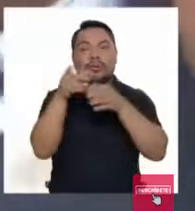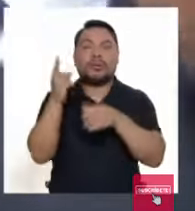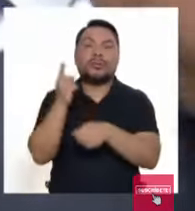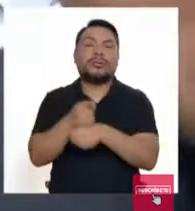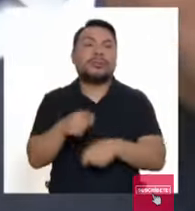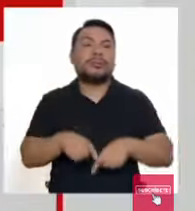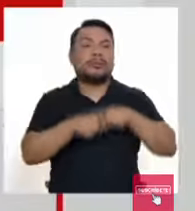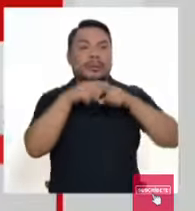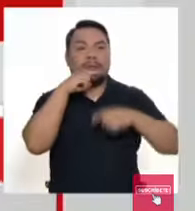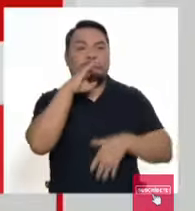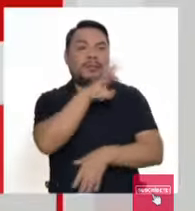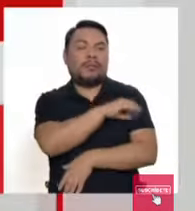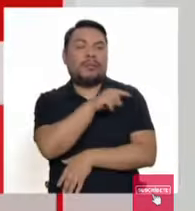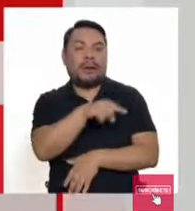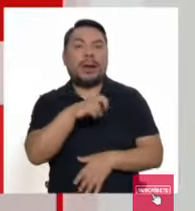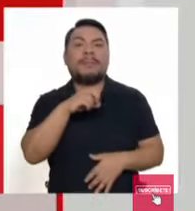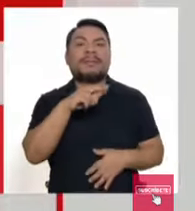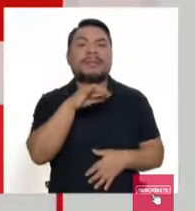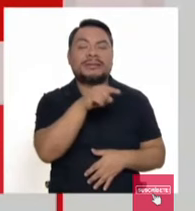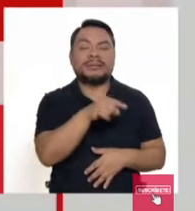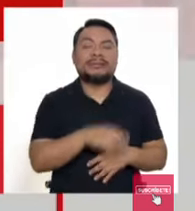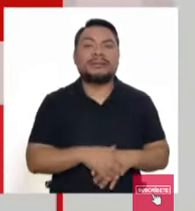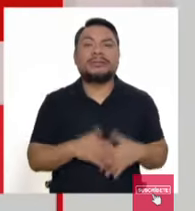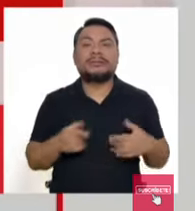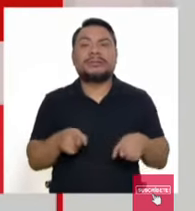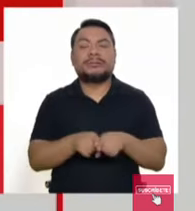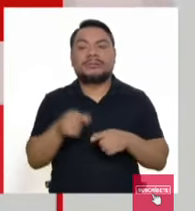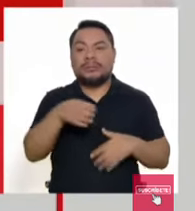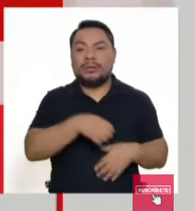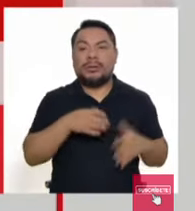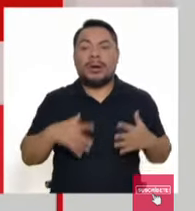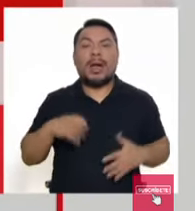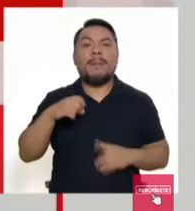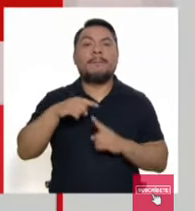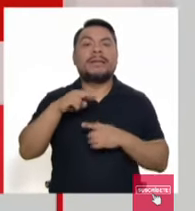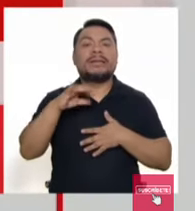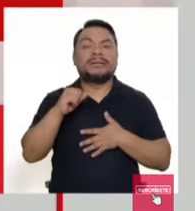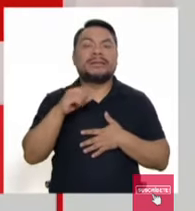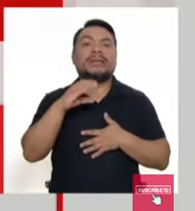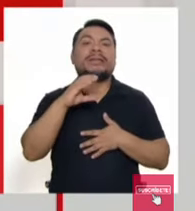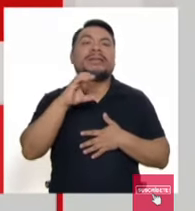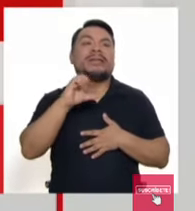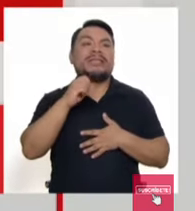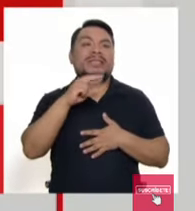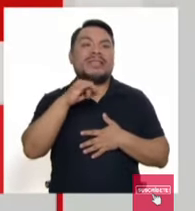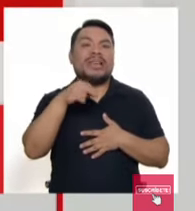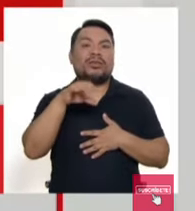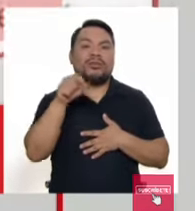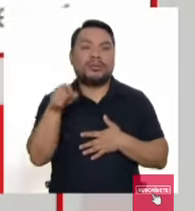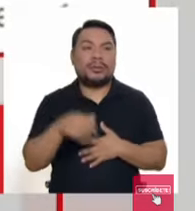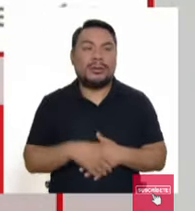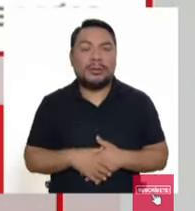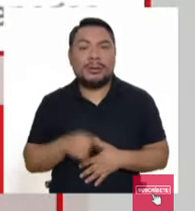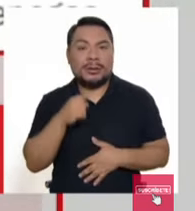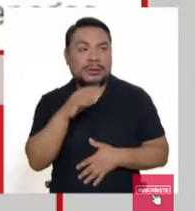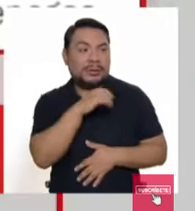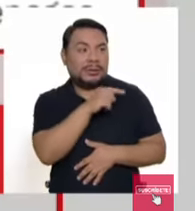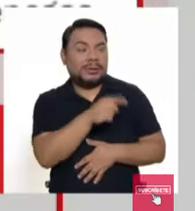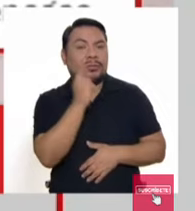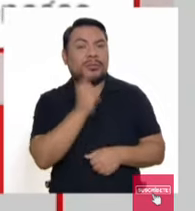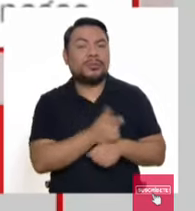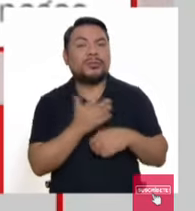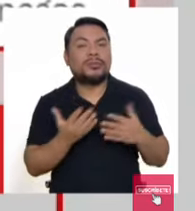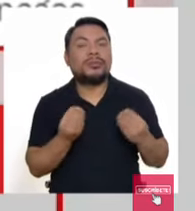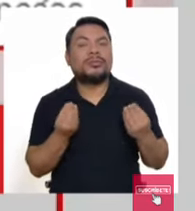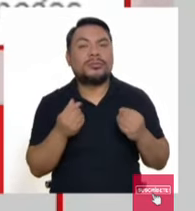suspendida fiscal de la nación Patricia Benavides y la parlamentaria Patricia chirinos en el caso de Benavides Vargas se le acusa de la